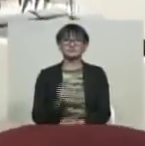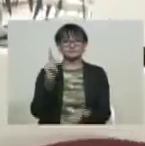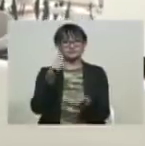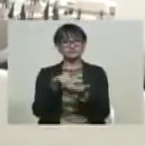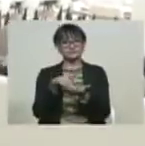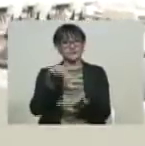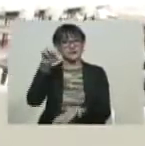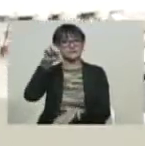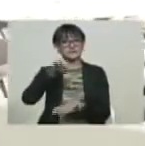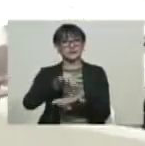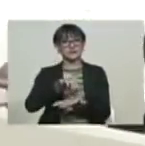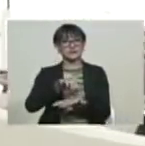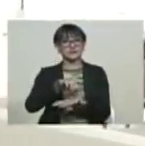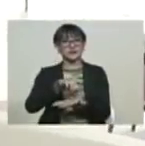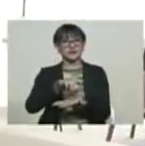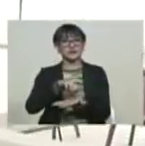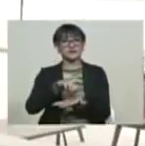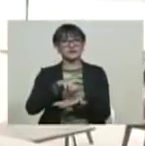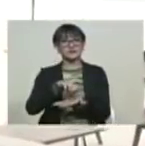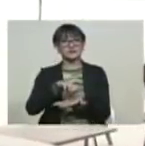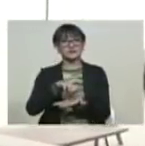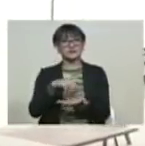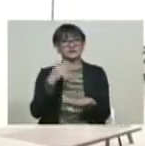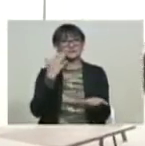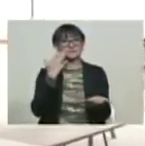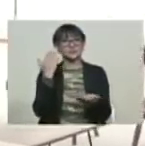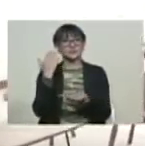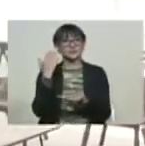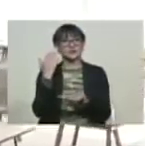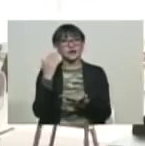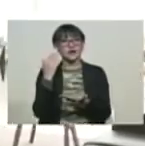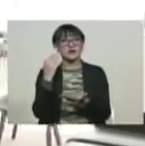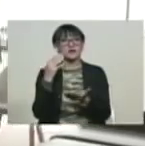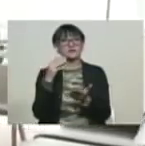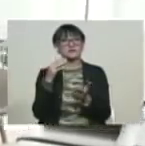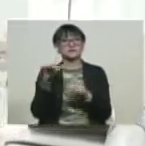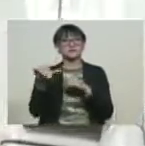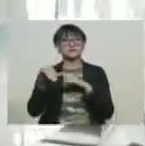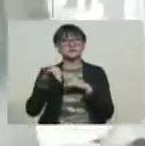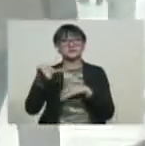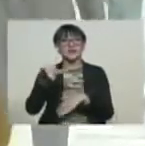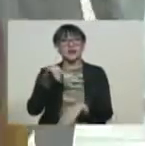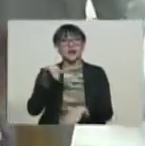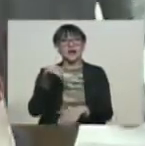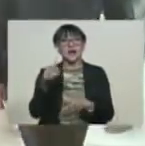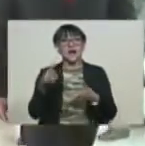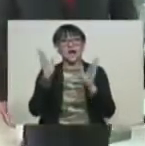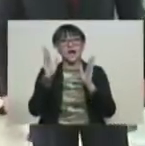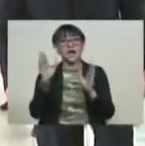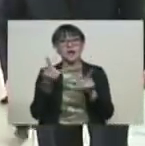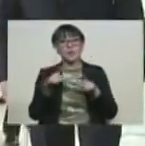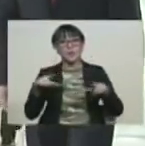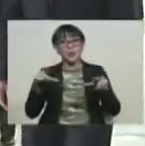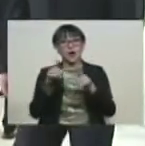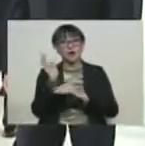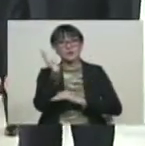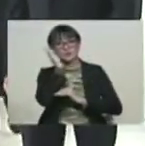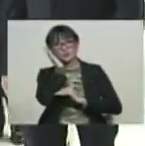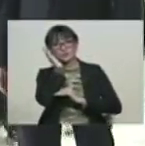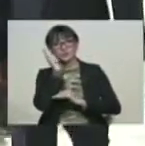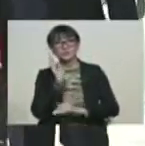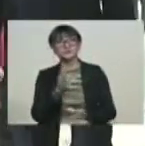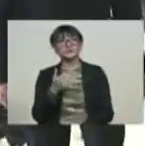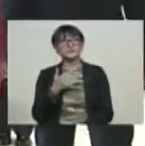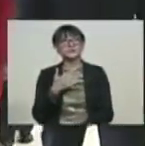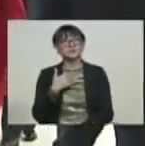lobby central ya, que nos conduce a las habitaciones. También es una restauración, yo he estado muy de cerca de